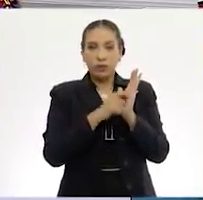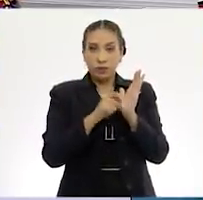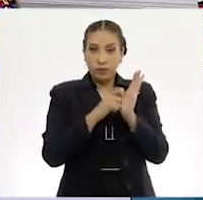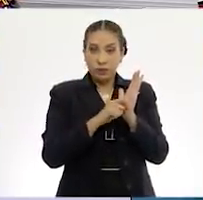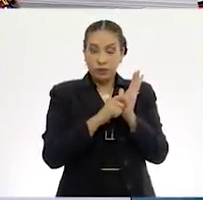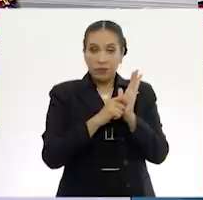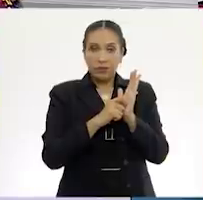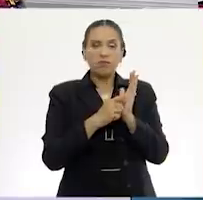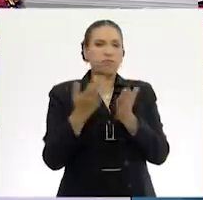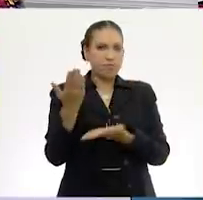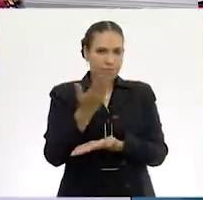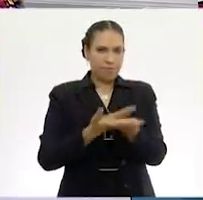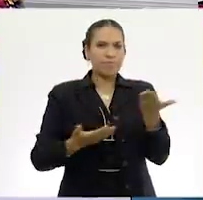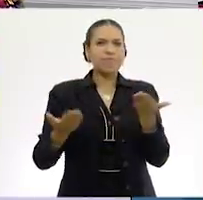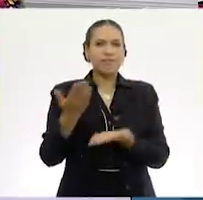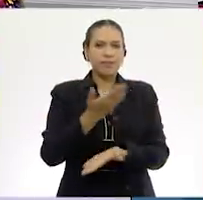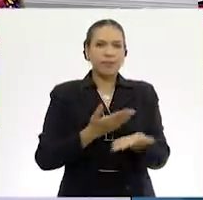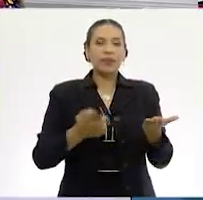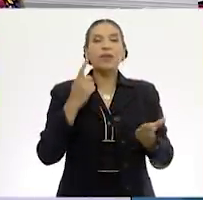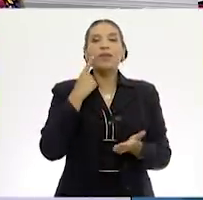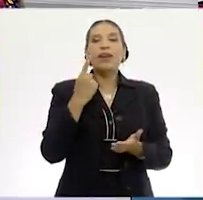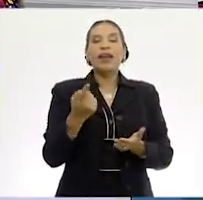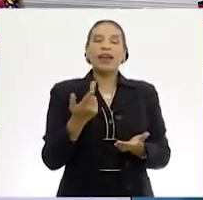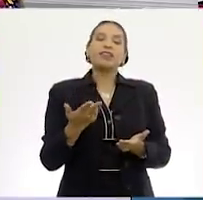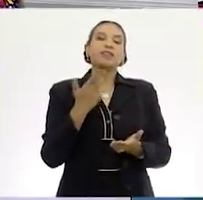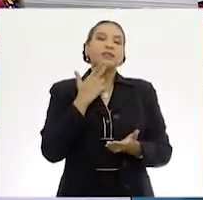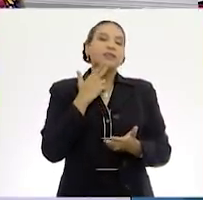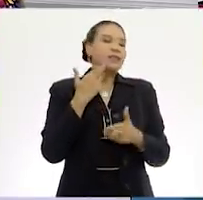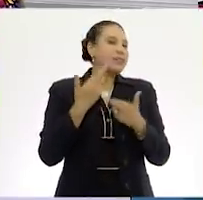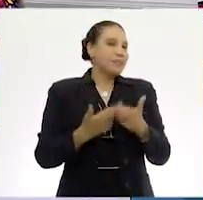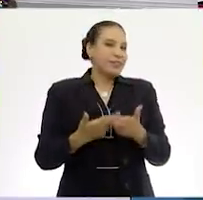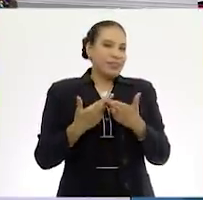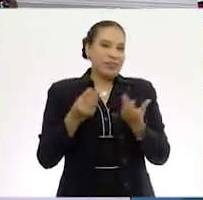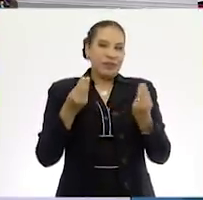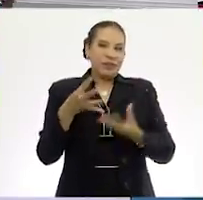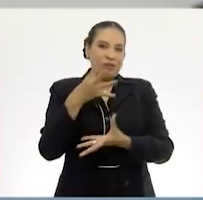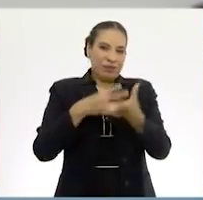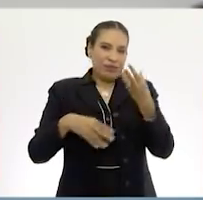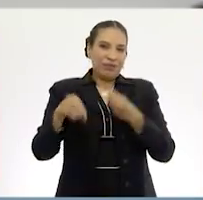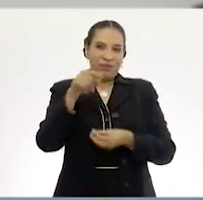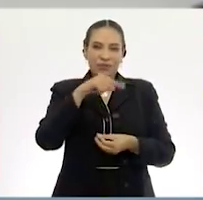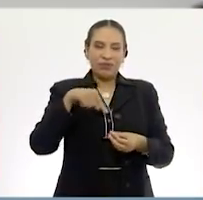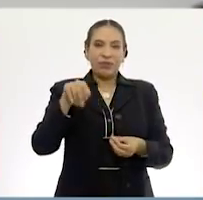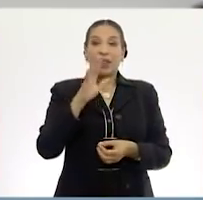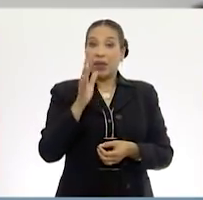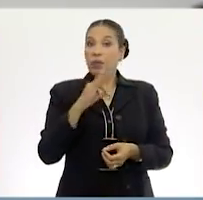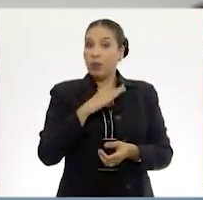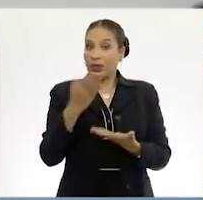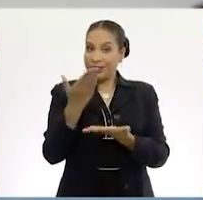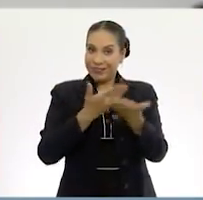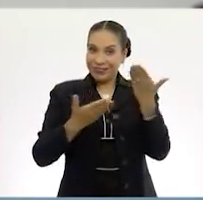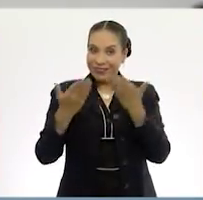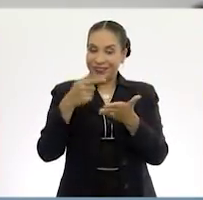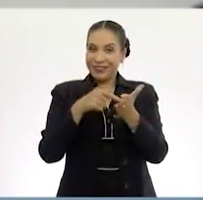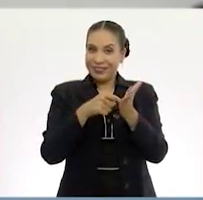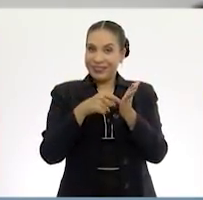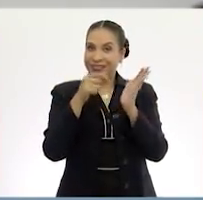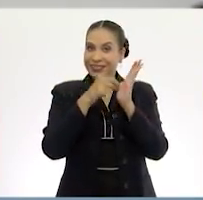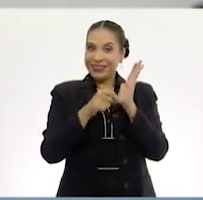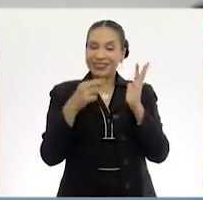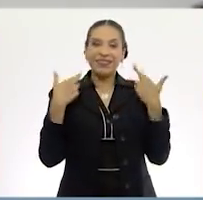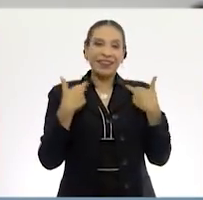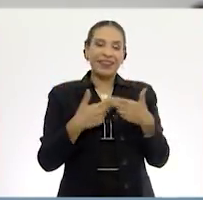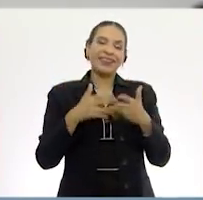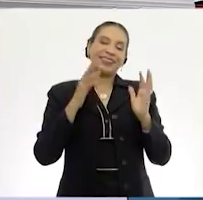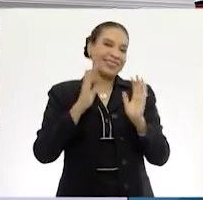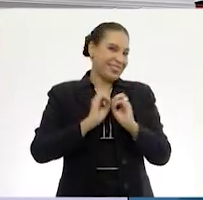redactarlo, compártanlo y verán que se enriquece muchísimo. ¿Entonces ya puedo compartir mi texto, maestro?